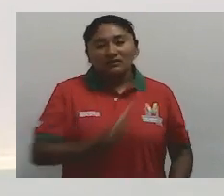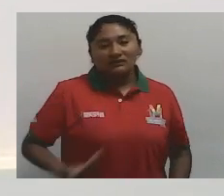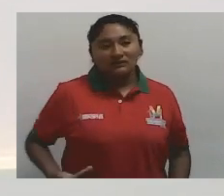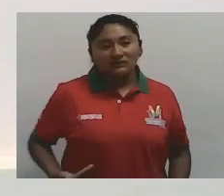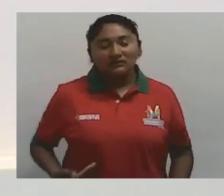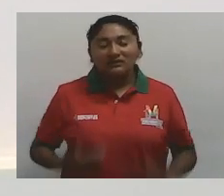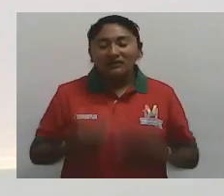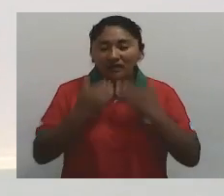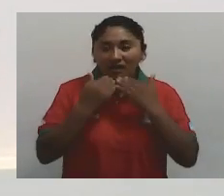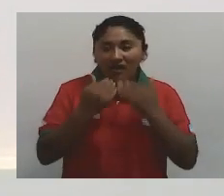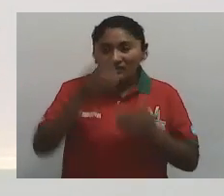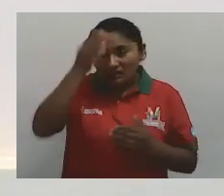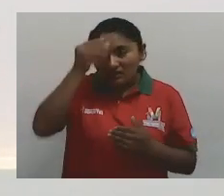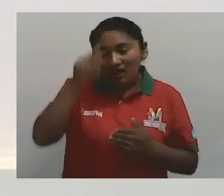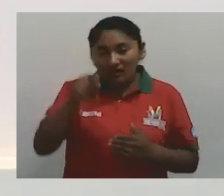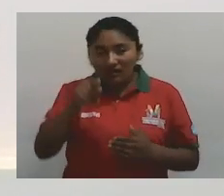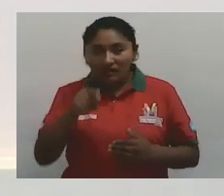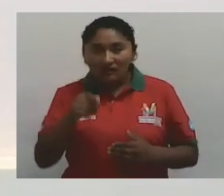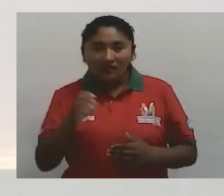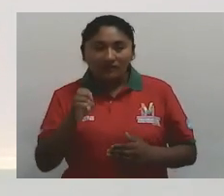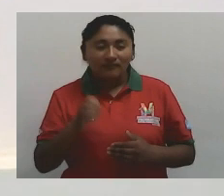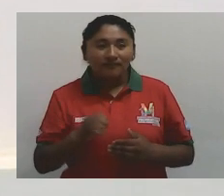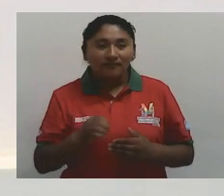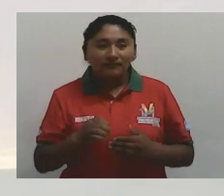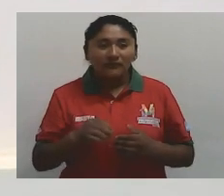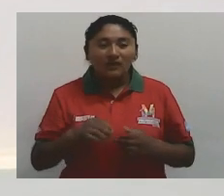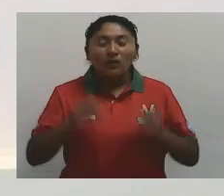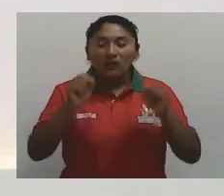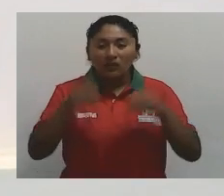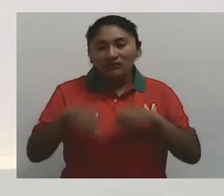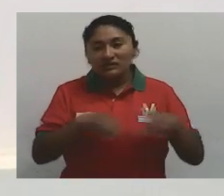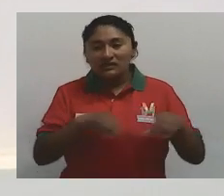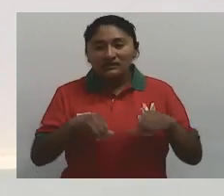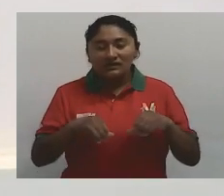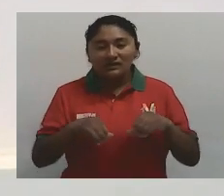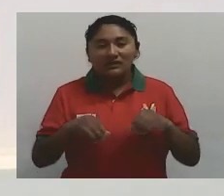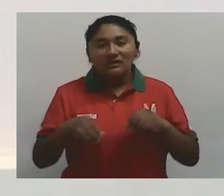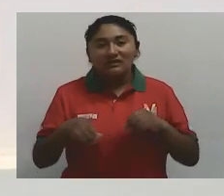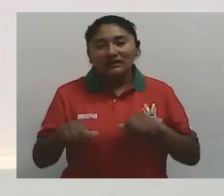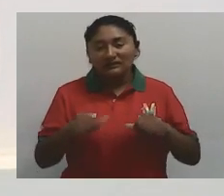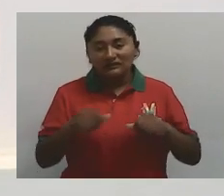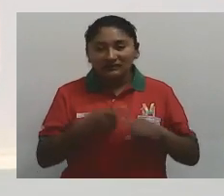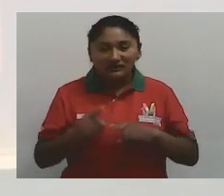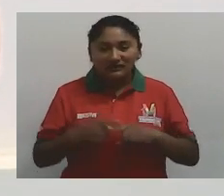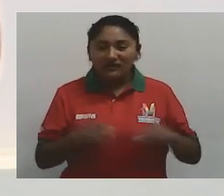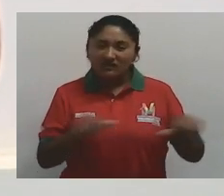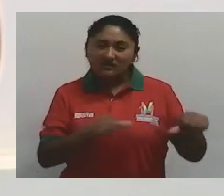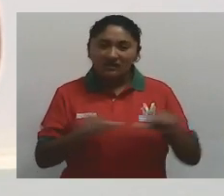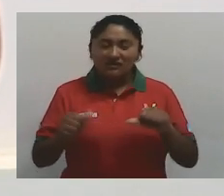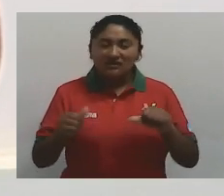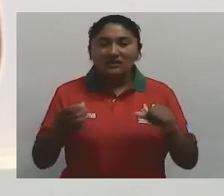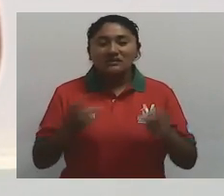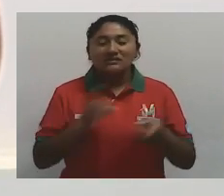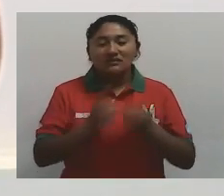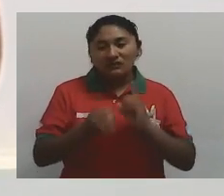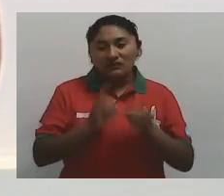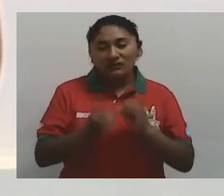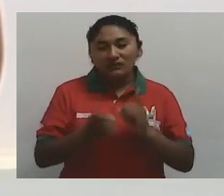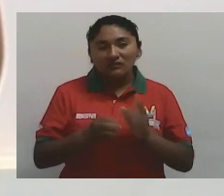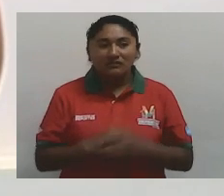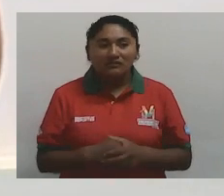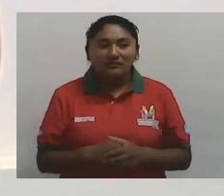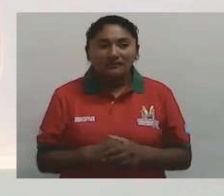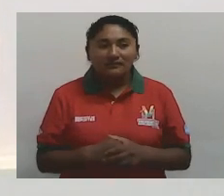participación en estas diferentes actividades deportivas, ya que a nivel